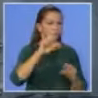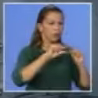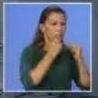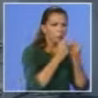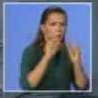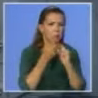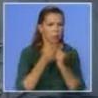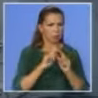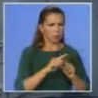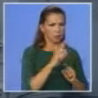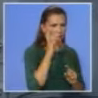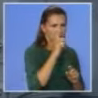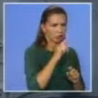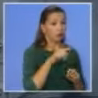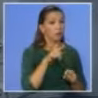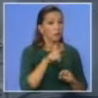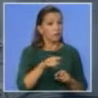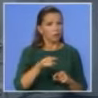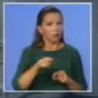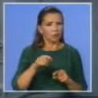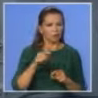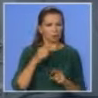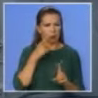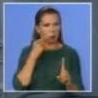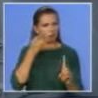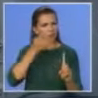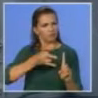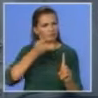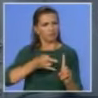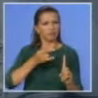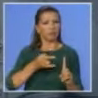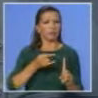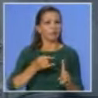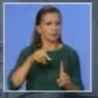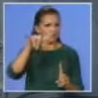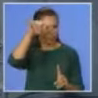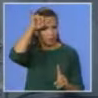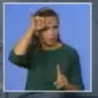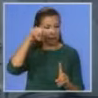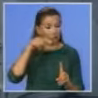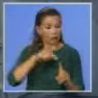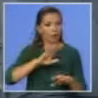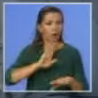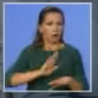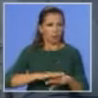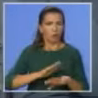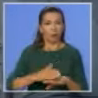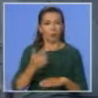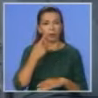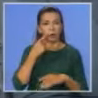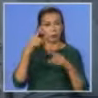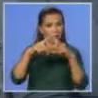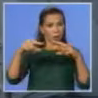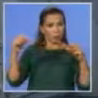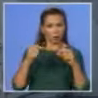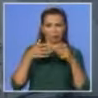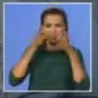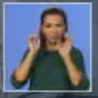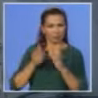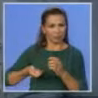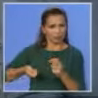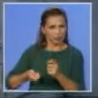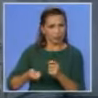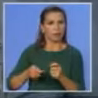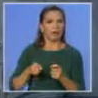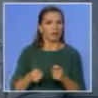estaría alias La Vaca, supuesto implicado en el asesinato del turista japonés ocurrido en diciembre pasado. El operativo Amanecer se realizó en